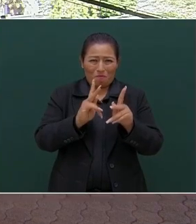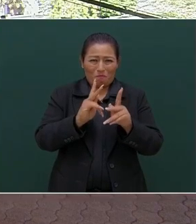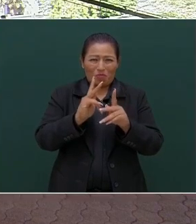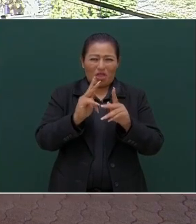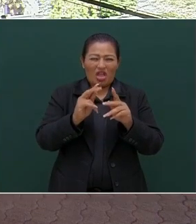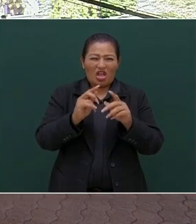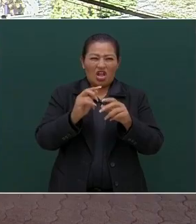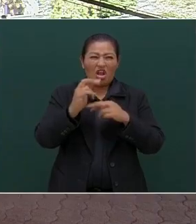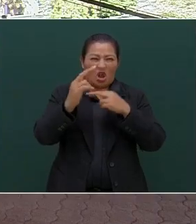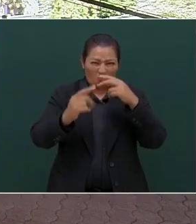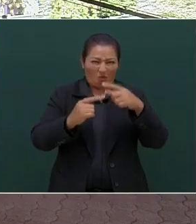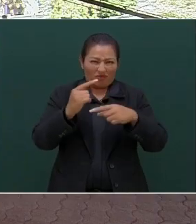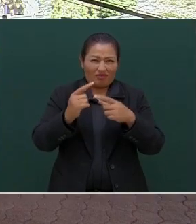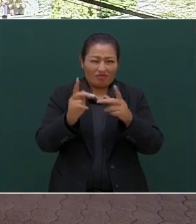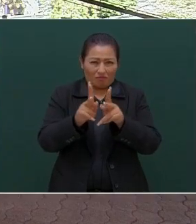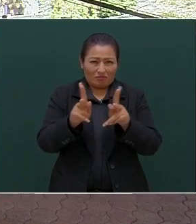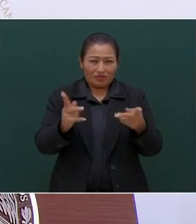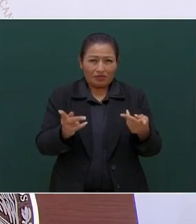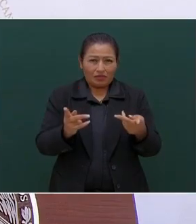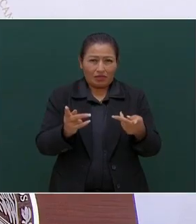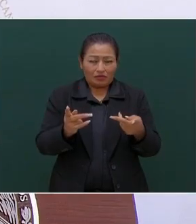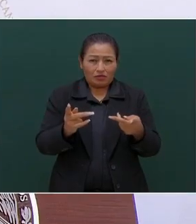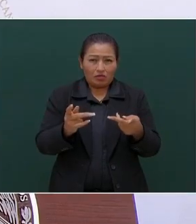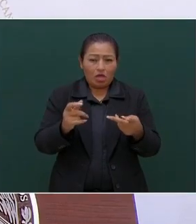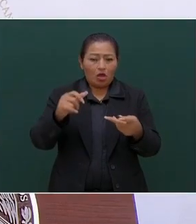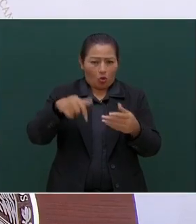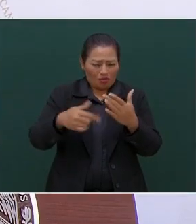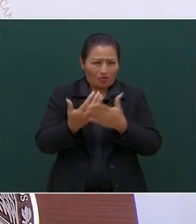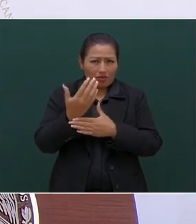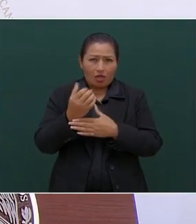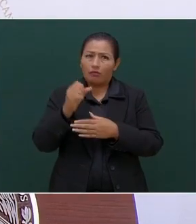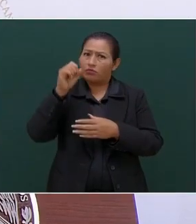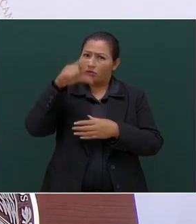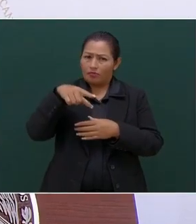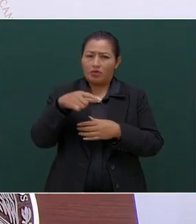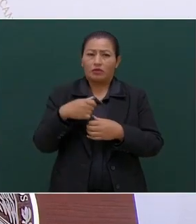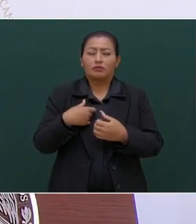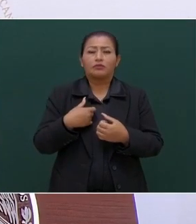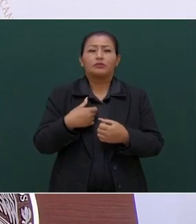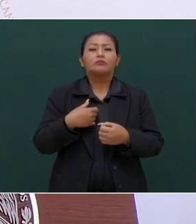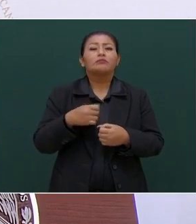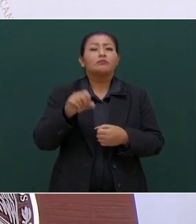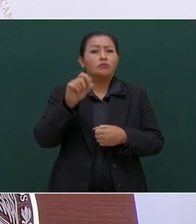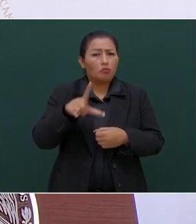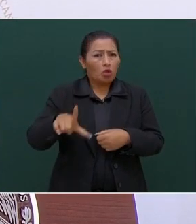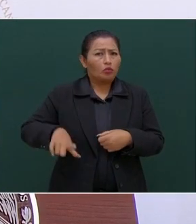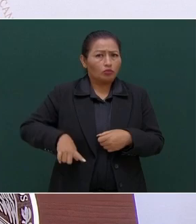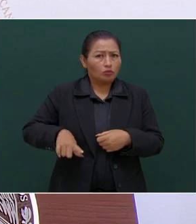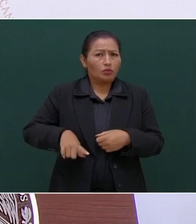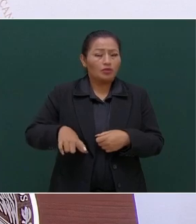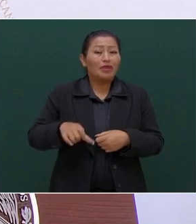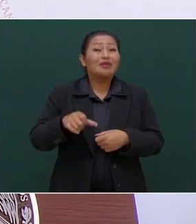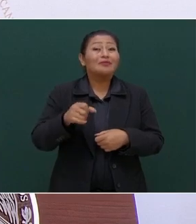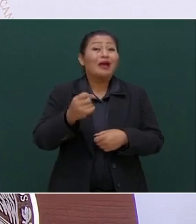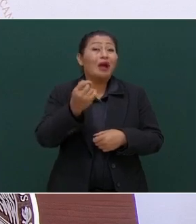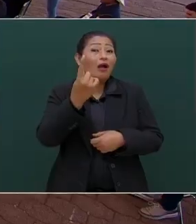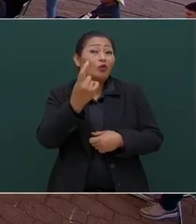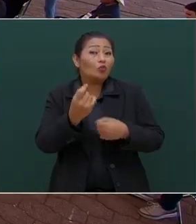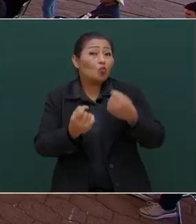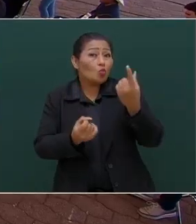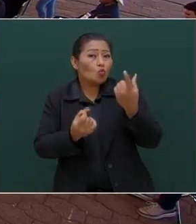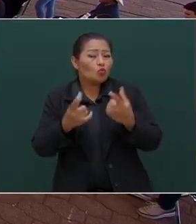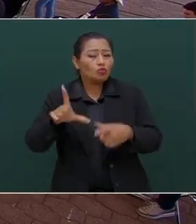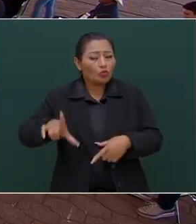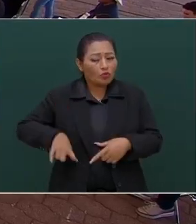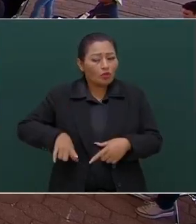Eso mismo se hace en los estados, lo hacen los gobernadores, pero hay gobernadoras,